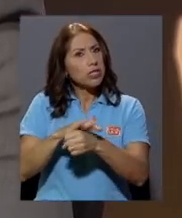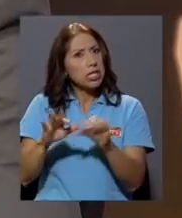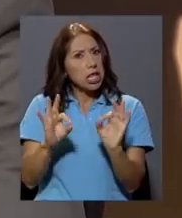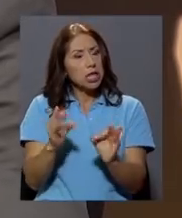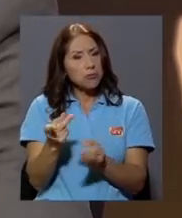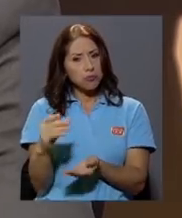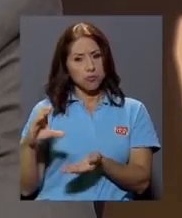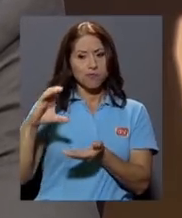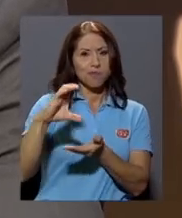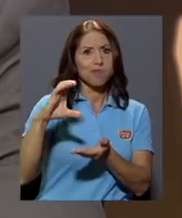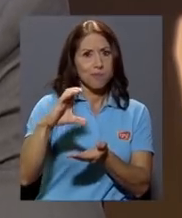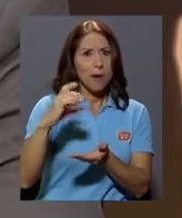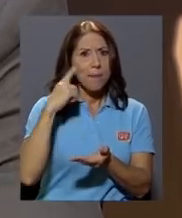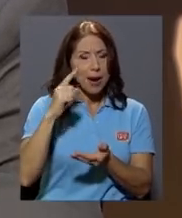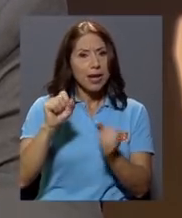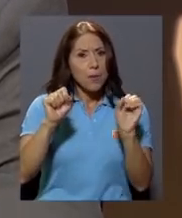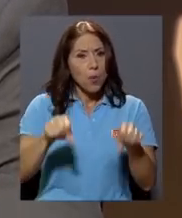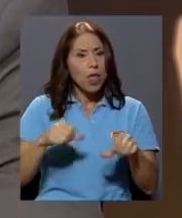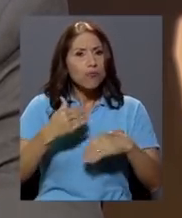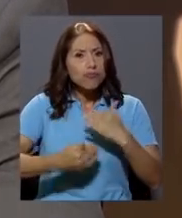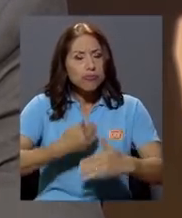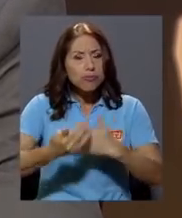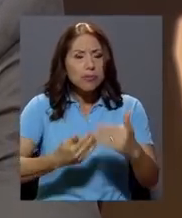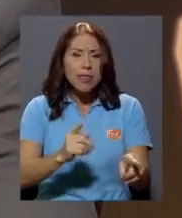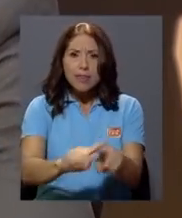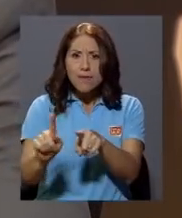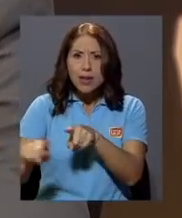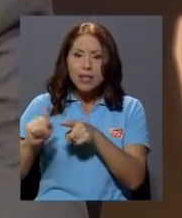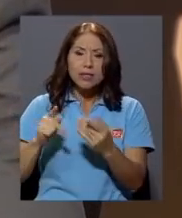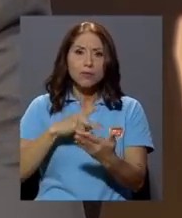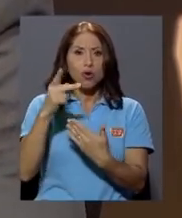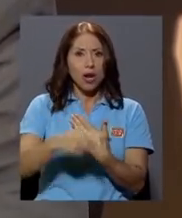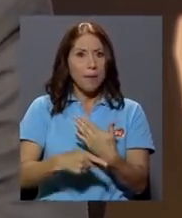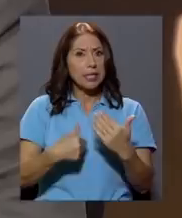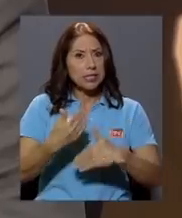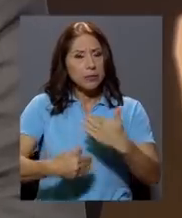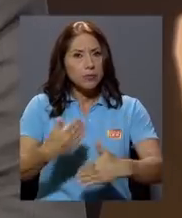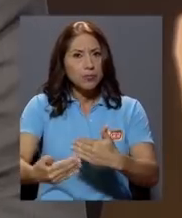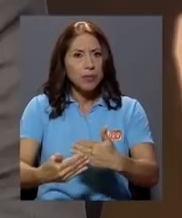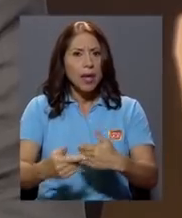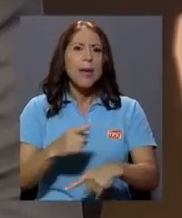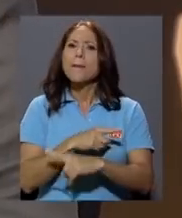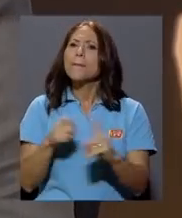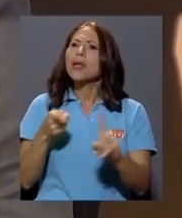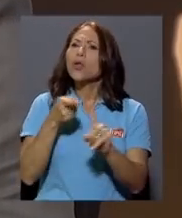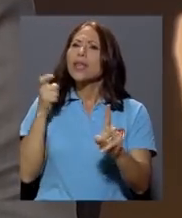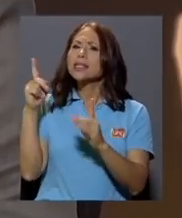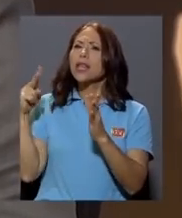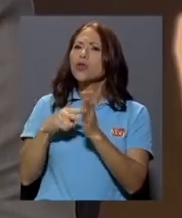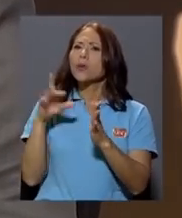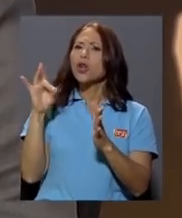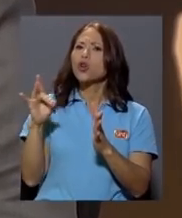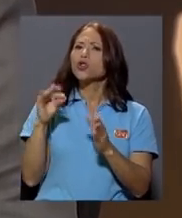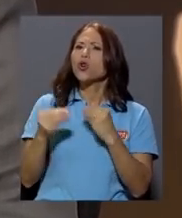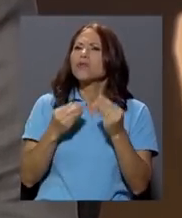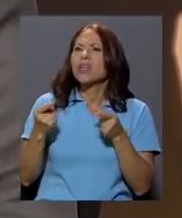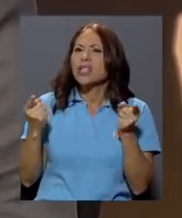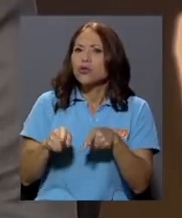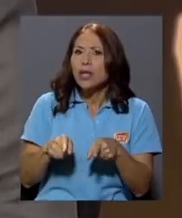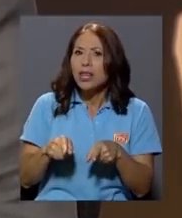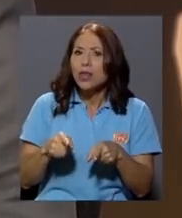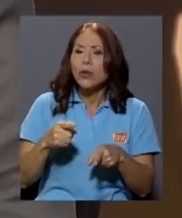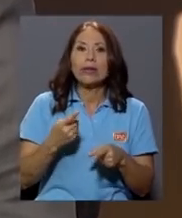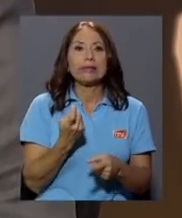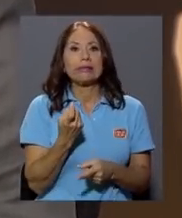para que el Estado pueda mantener sus diferentes programas. ¿Qué ha sucedido? Desde el 2008 venimos